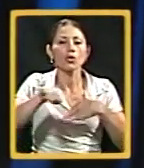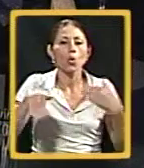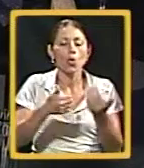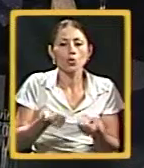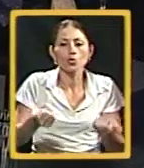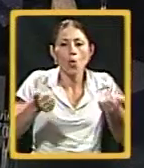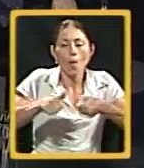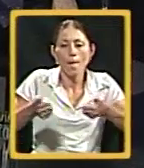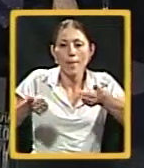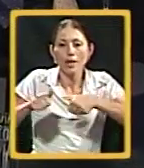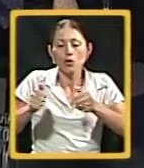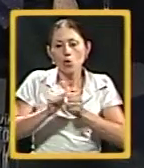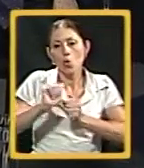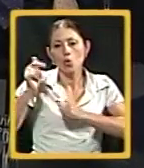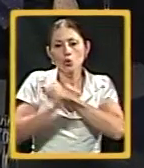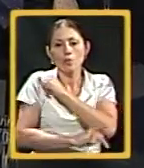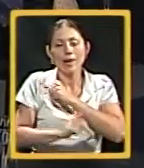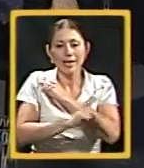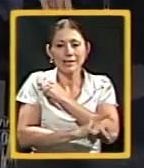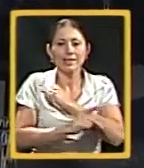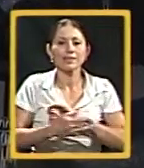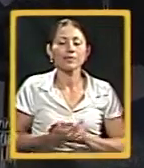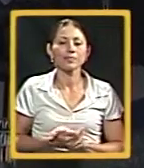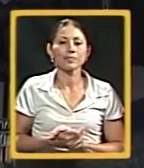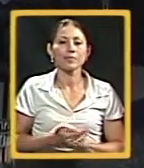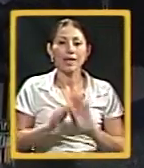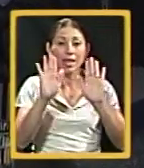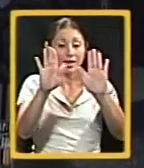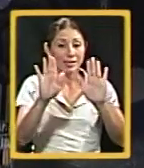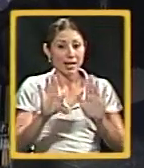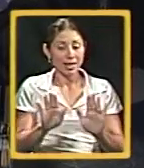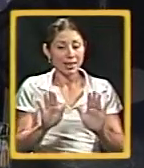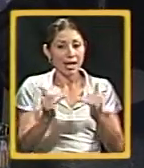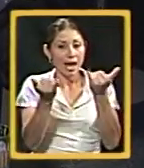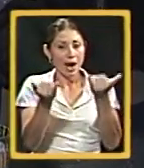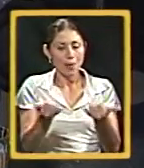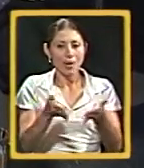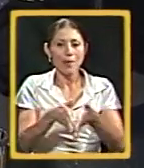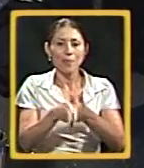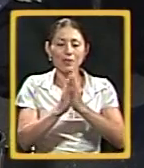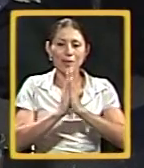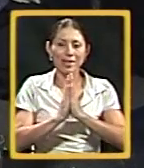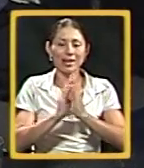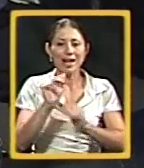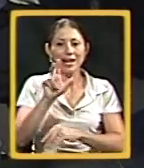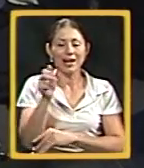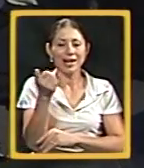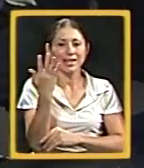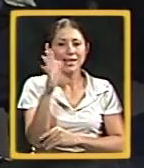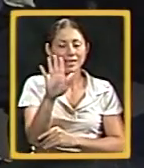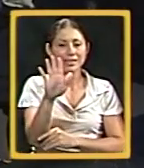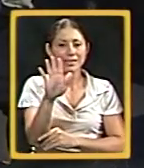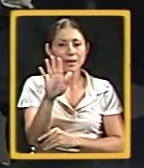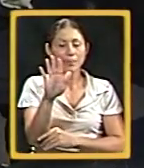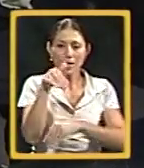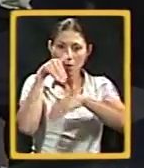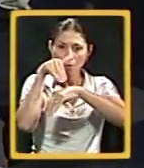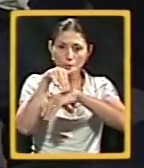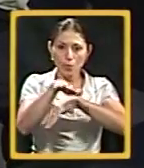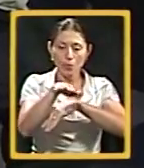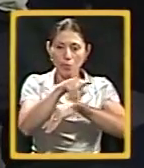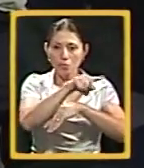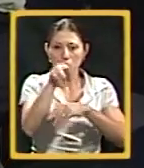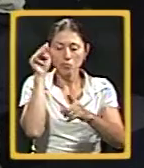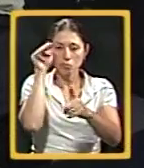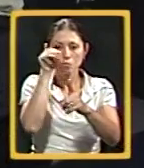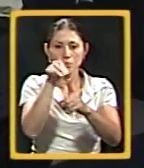otros países, ¿verdad?, en el campo comercial. Excelente, y vamos a pedirle entonces ahora al canal que le dé a las amigas y amigos que nos